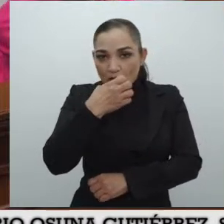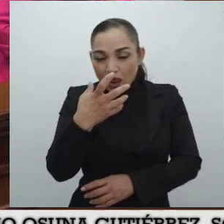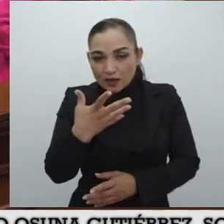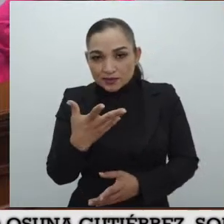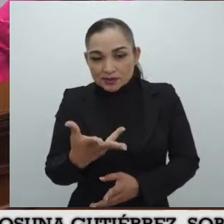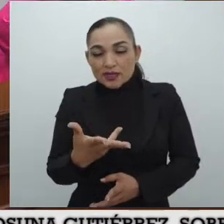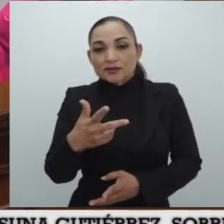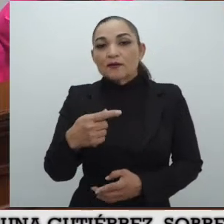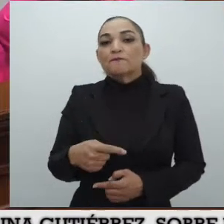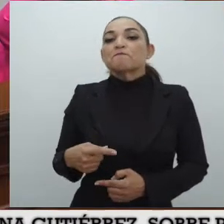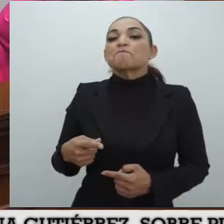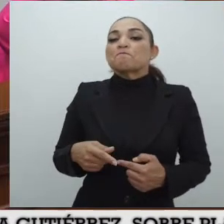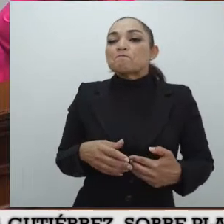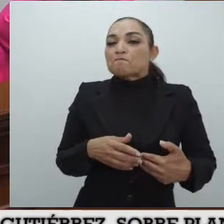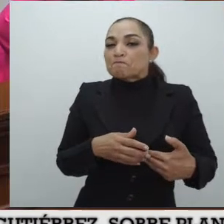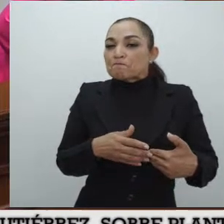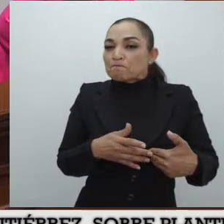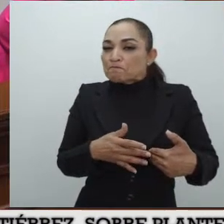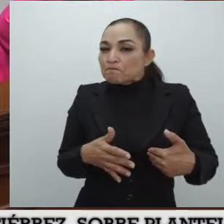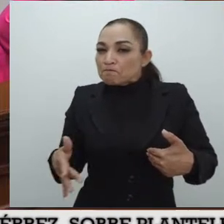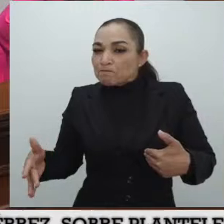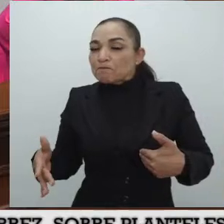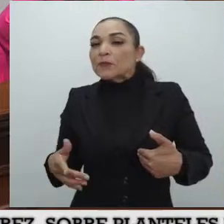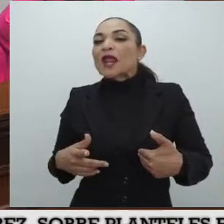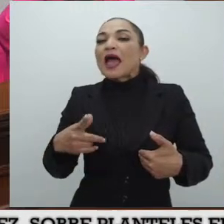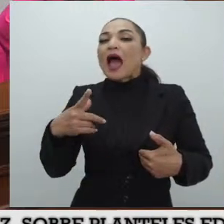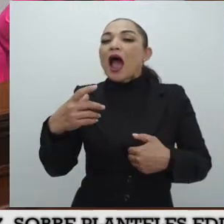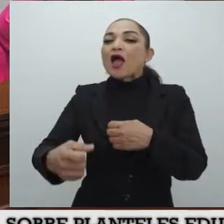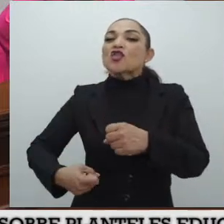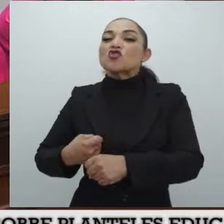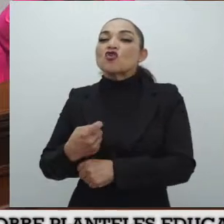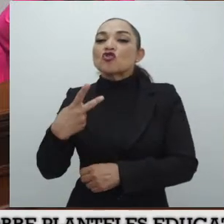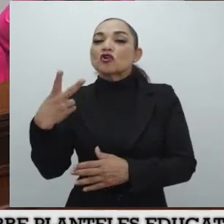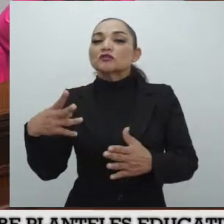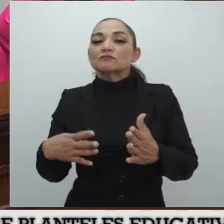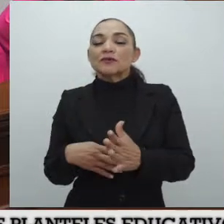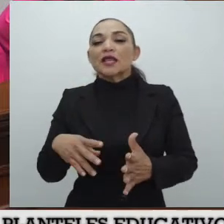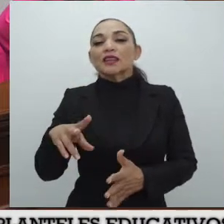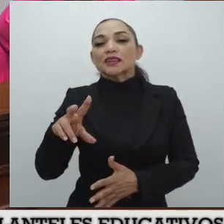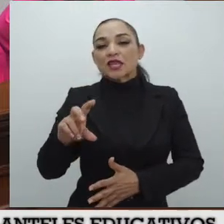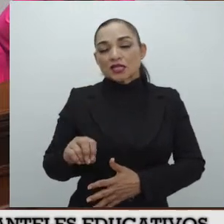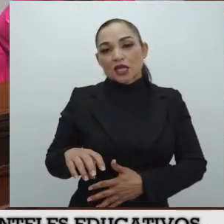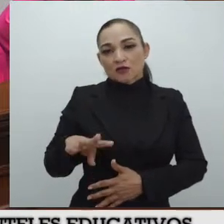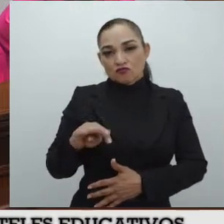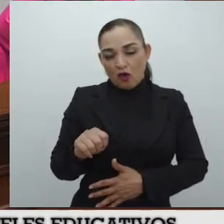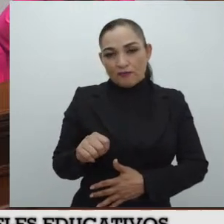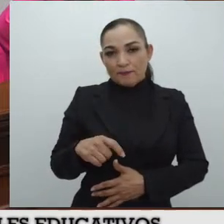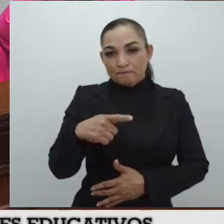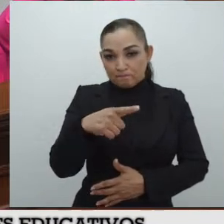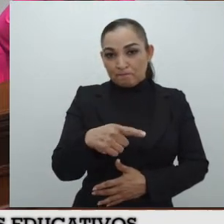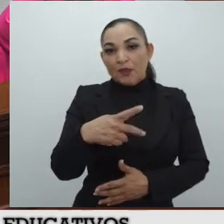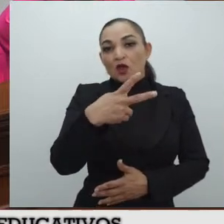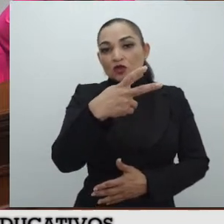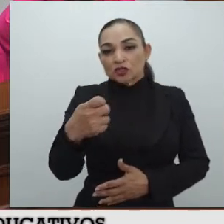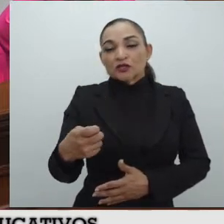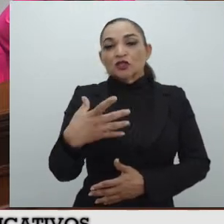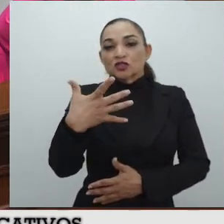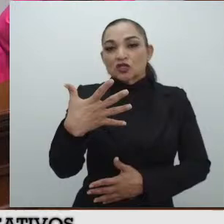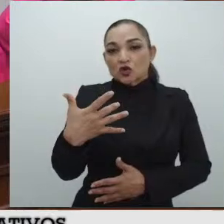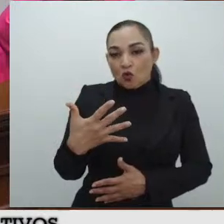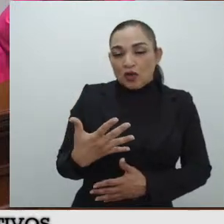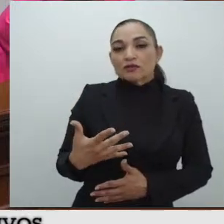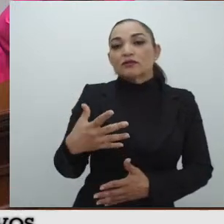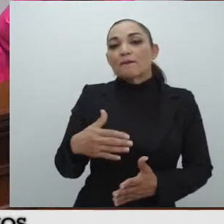durante hasta 2039. En pocas palabras, de esos casi 250 millones de pesos,